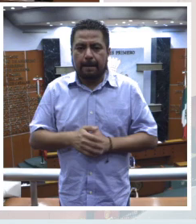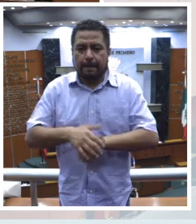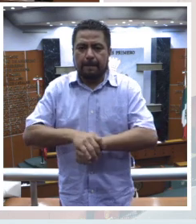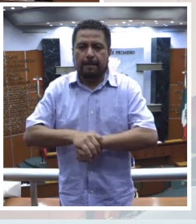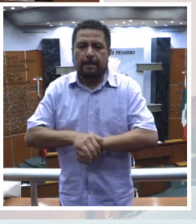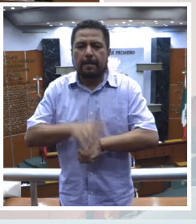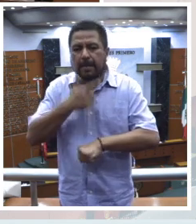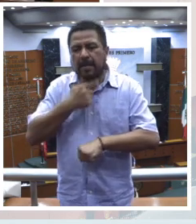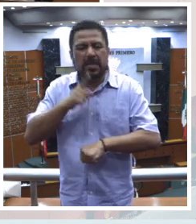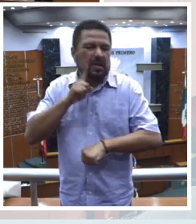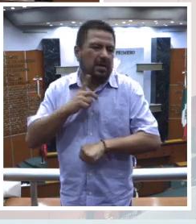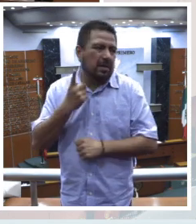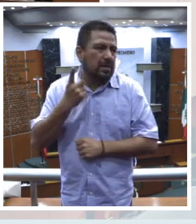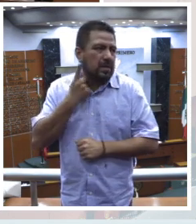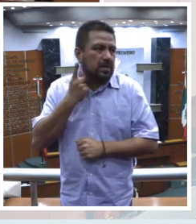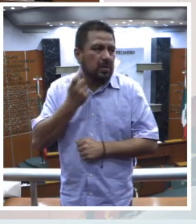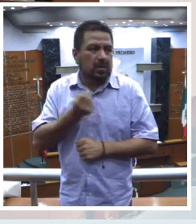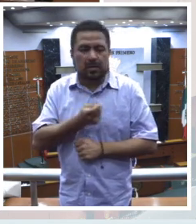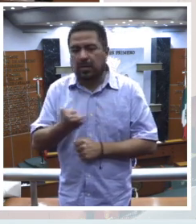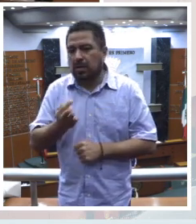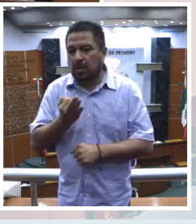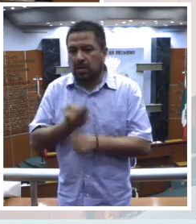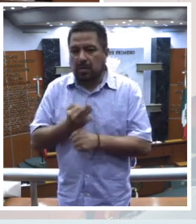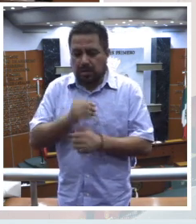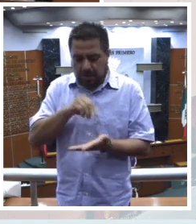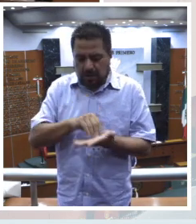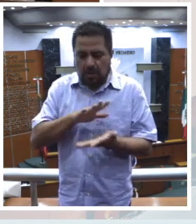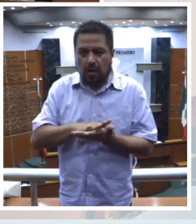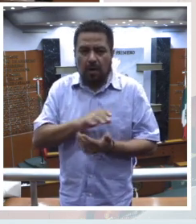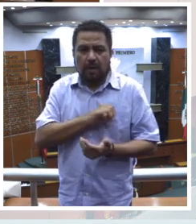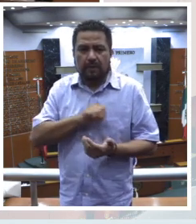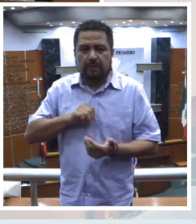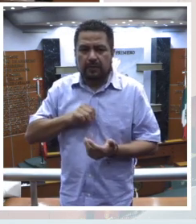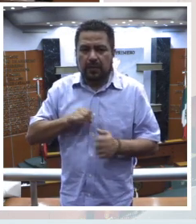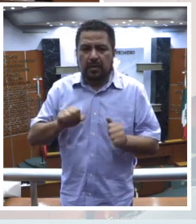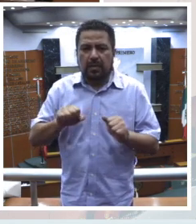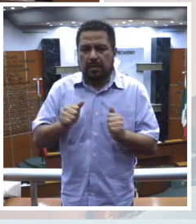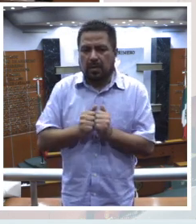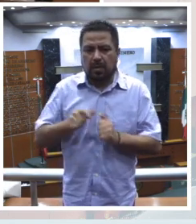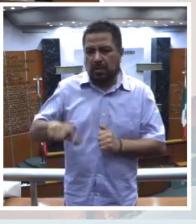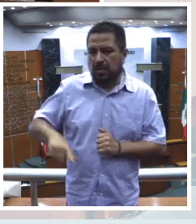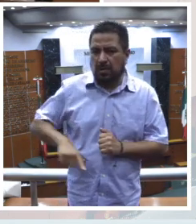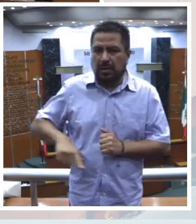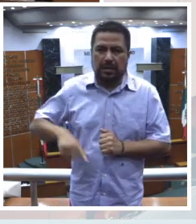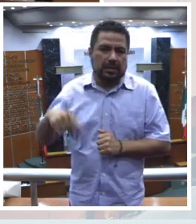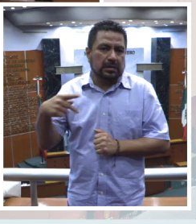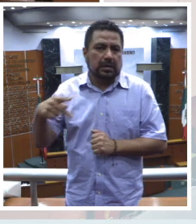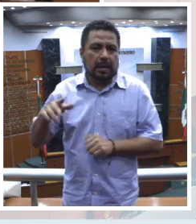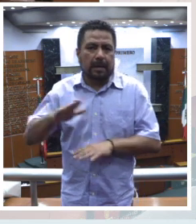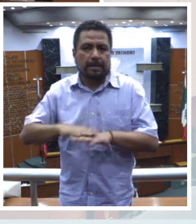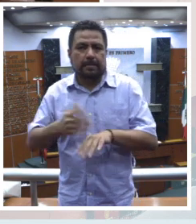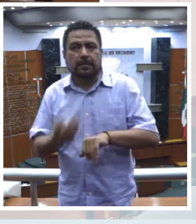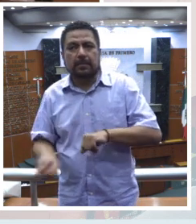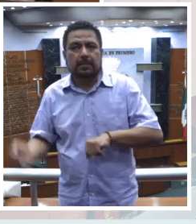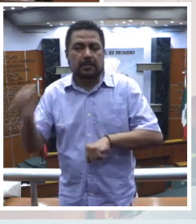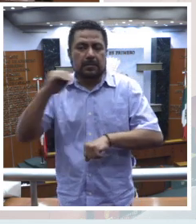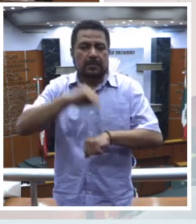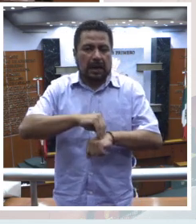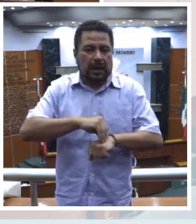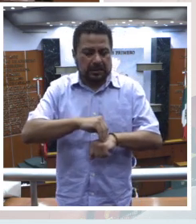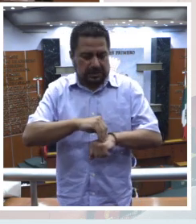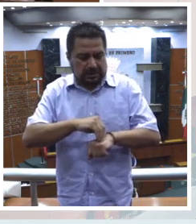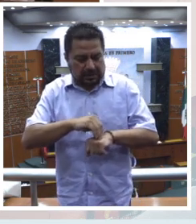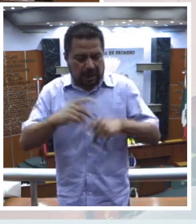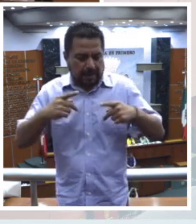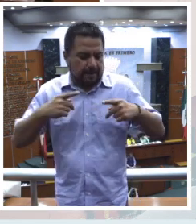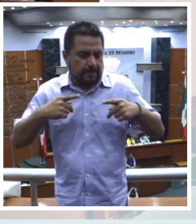Amigas y amigos legisladores, establecer la obligación por parte del Estado de habilitar y rehabilitar a